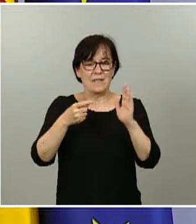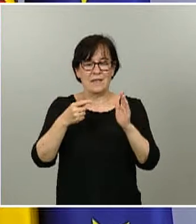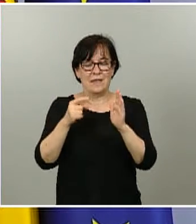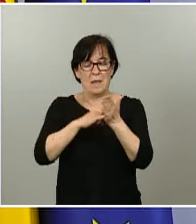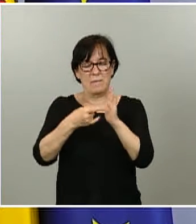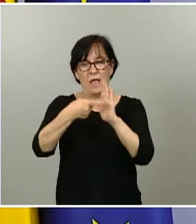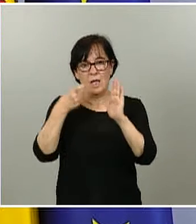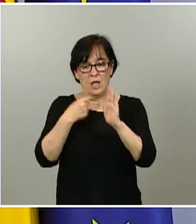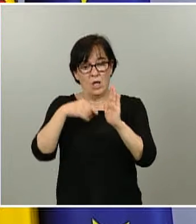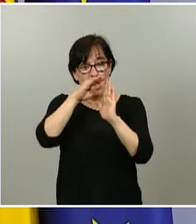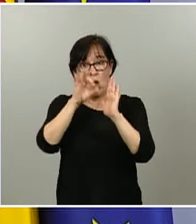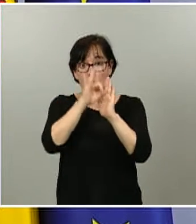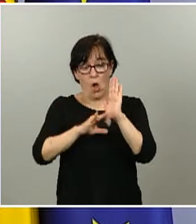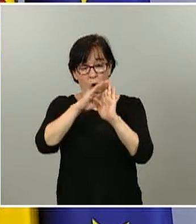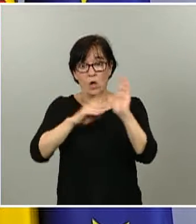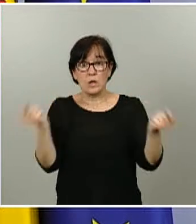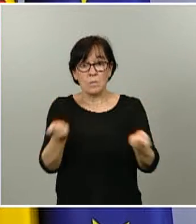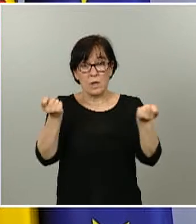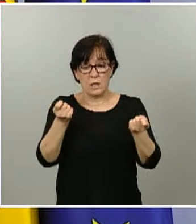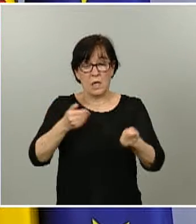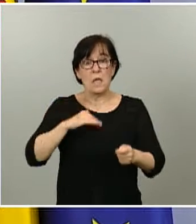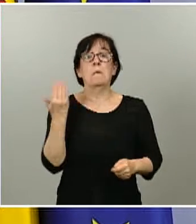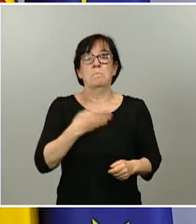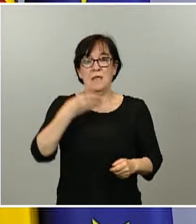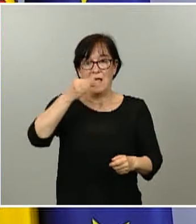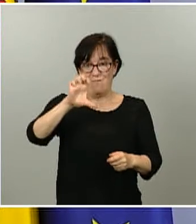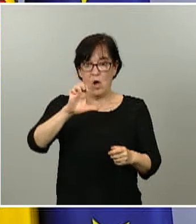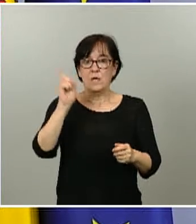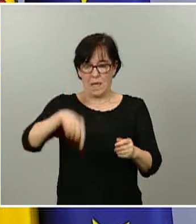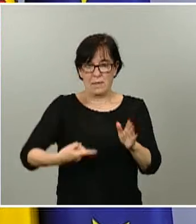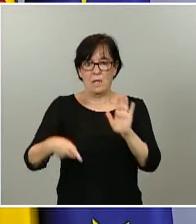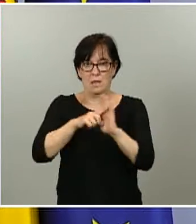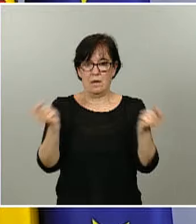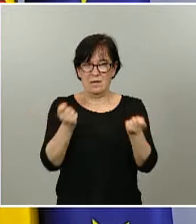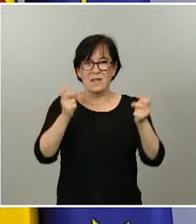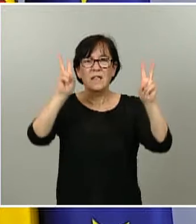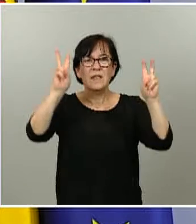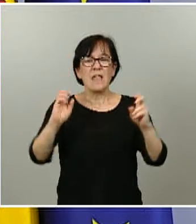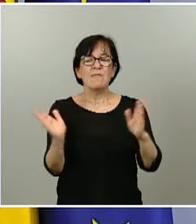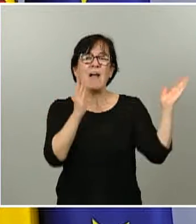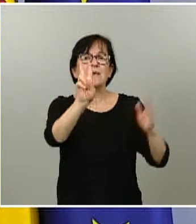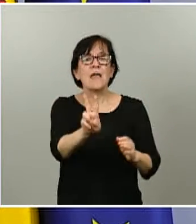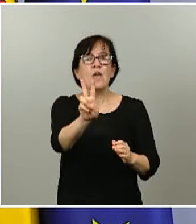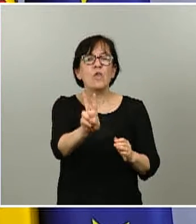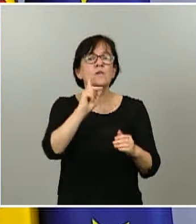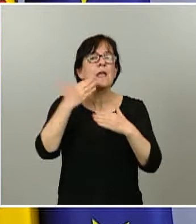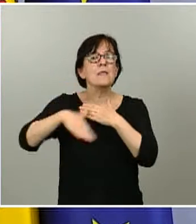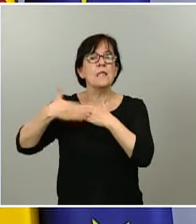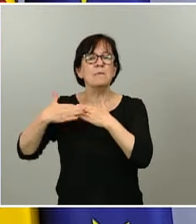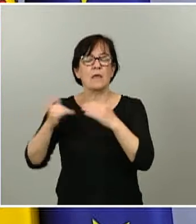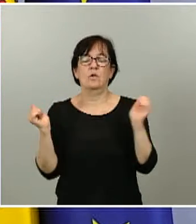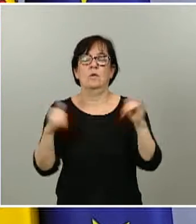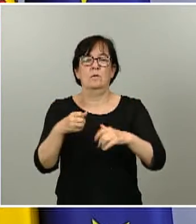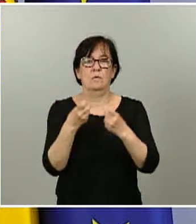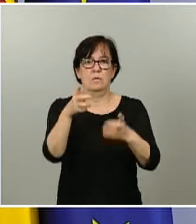me remito también a la orden que saldrá publicada mañana en el Boletín Oficial del Estado. Respecto a fase 2 podrán ver las limitaciones de aforo que establecemos para este tipo